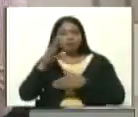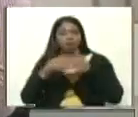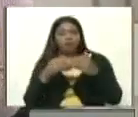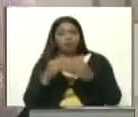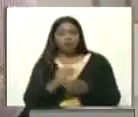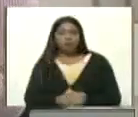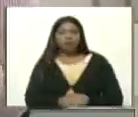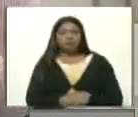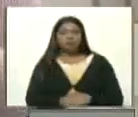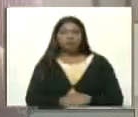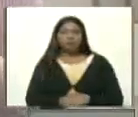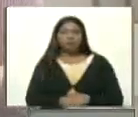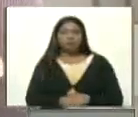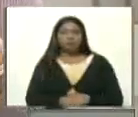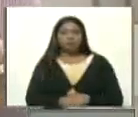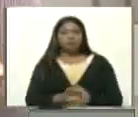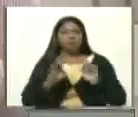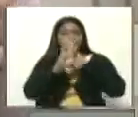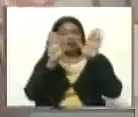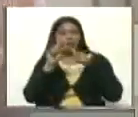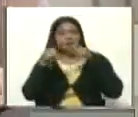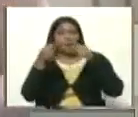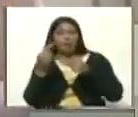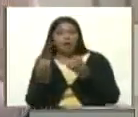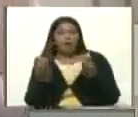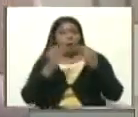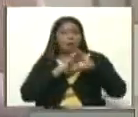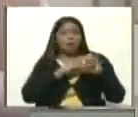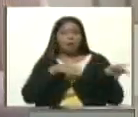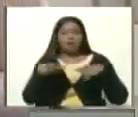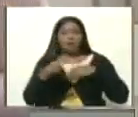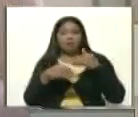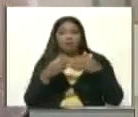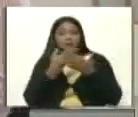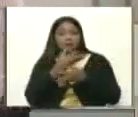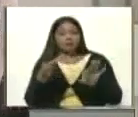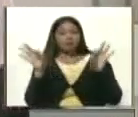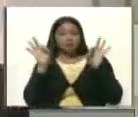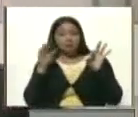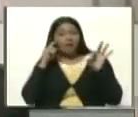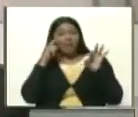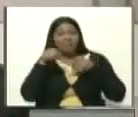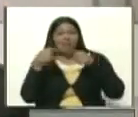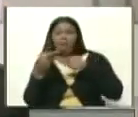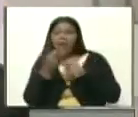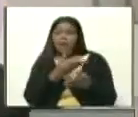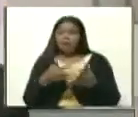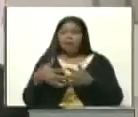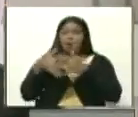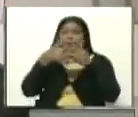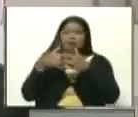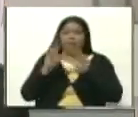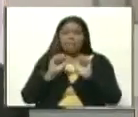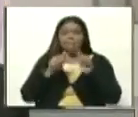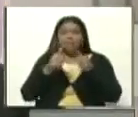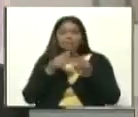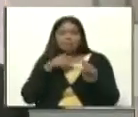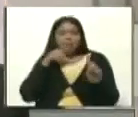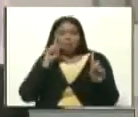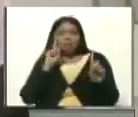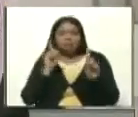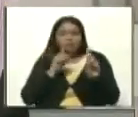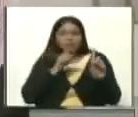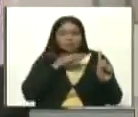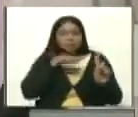cierto, luego de haber concretado estas misiones de manera exitosa, es donde Estados Unidos empieza a hacerle un seguimiento